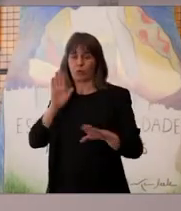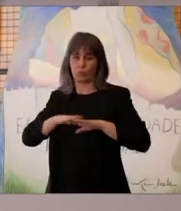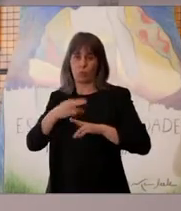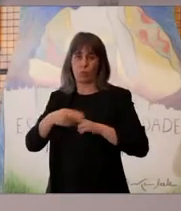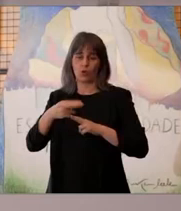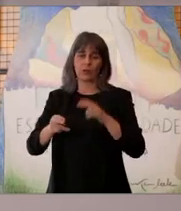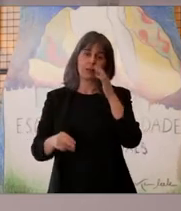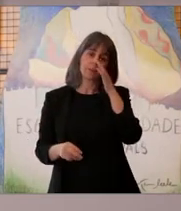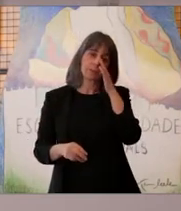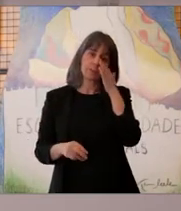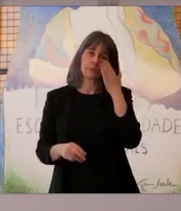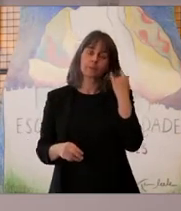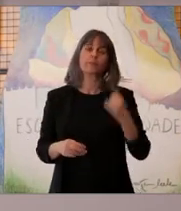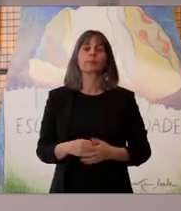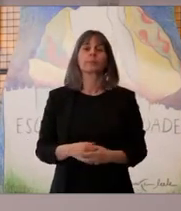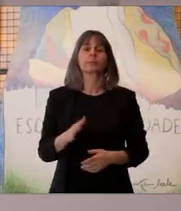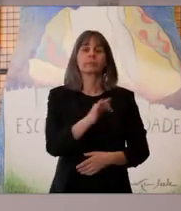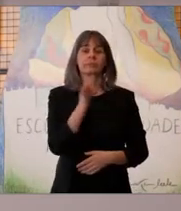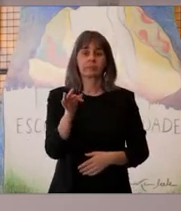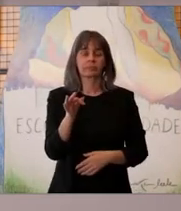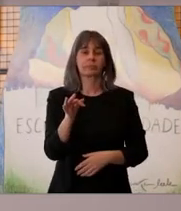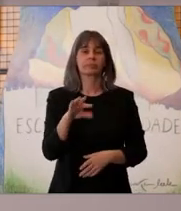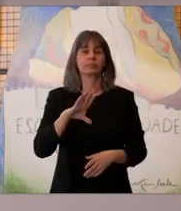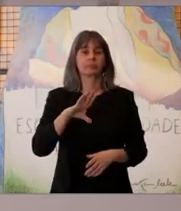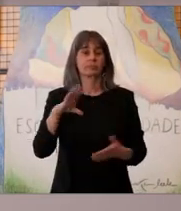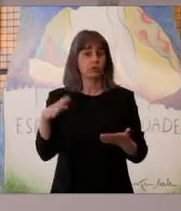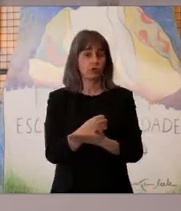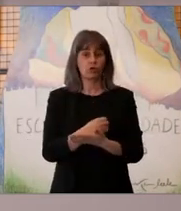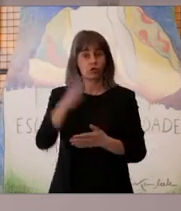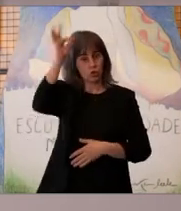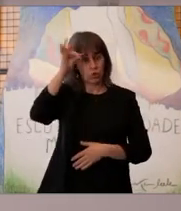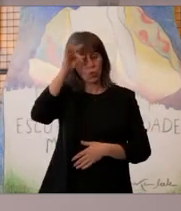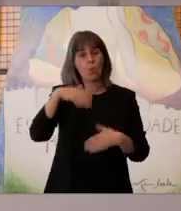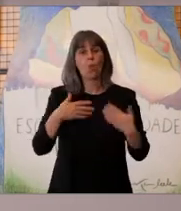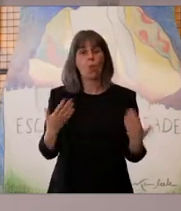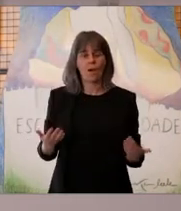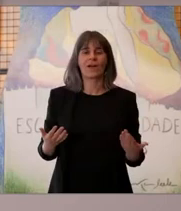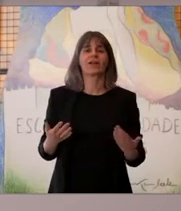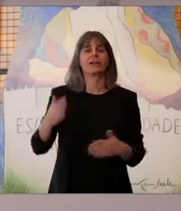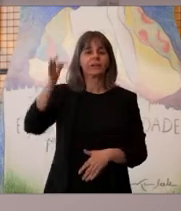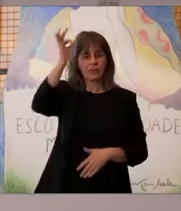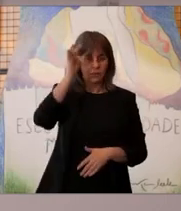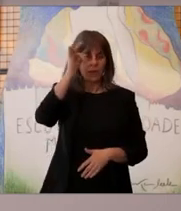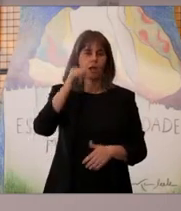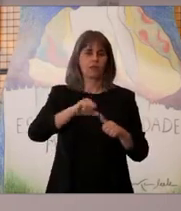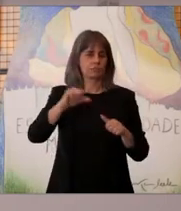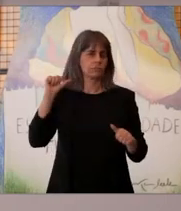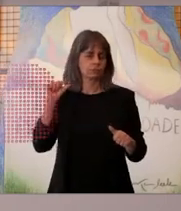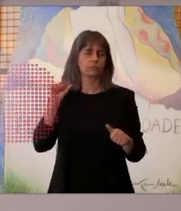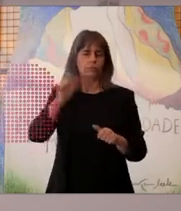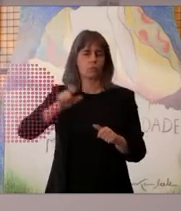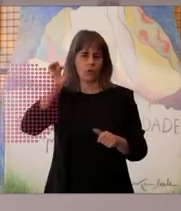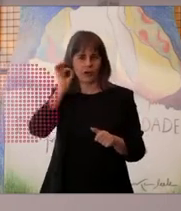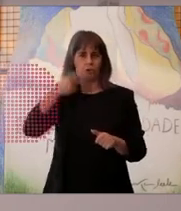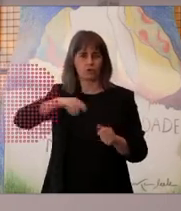Además de eso pues todo esto está fundamentado teóricamente por por teóricas a las que admiramos y hemos estudiado